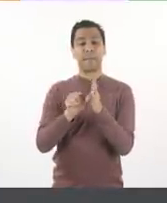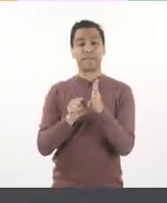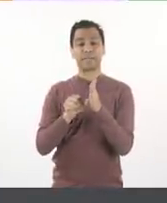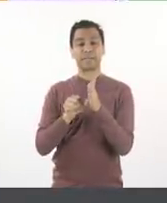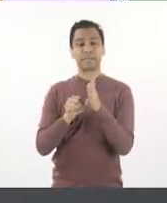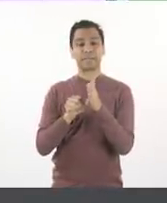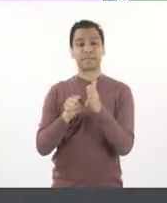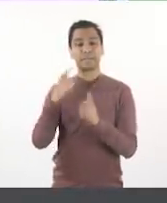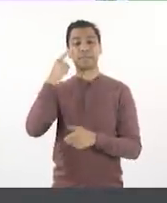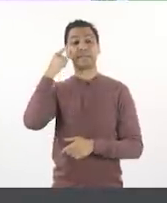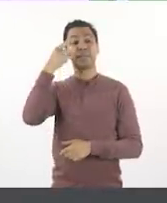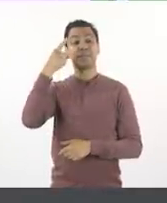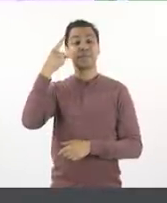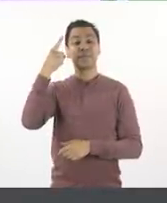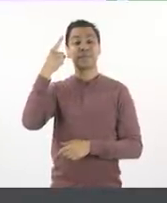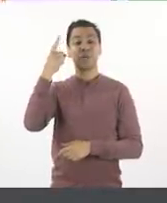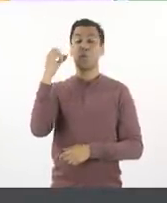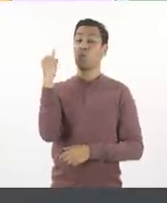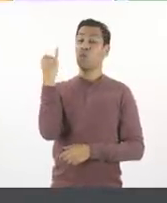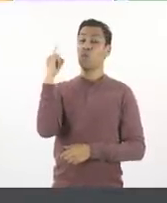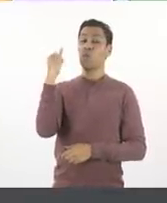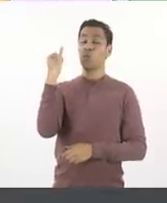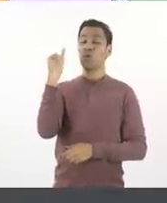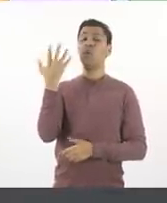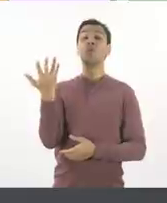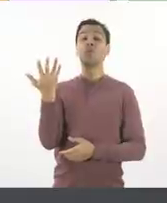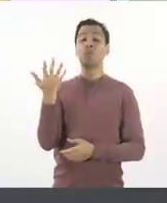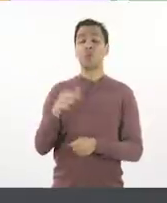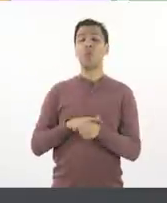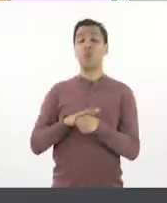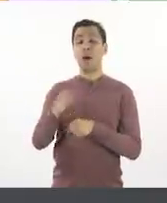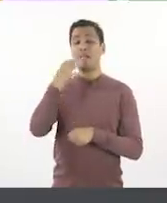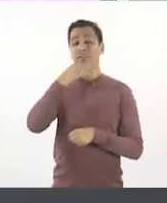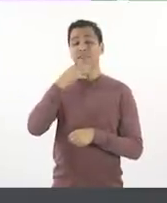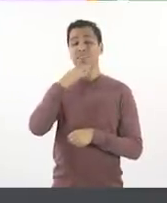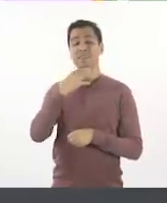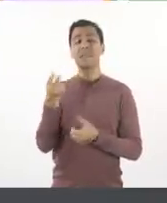junio. Junio. En el mes de junio, ¿qué celebramos?